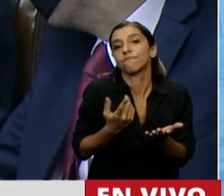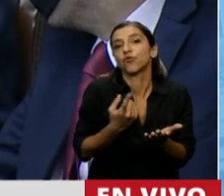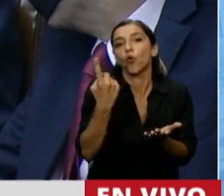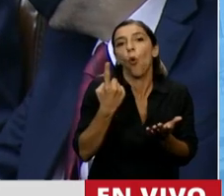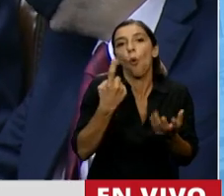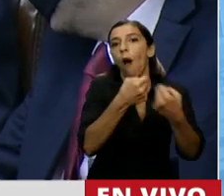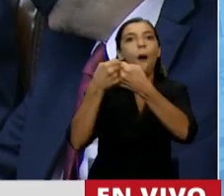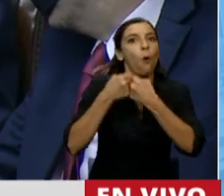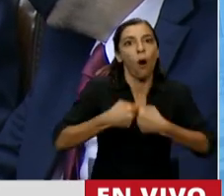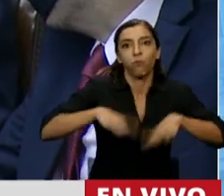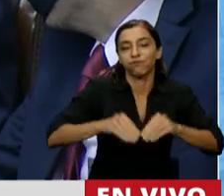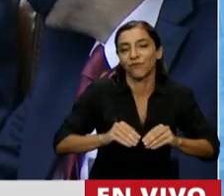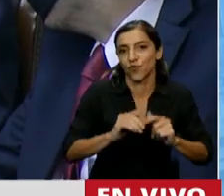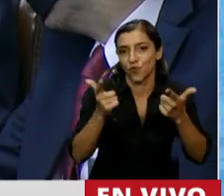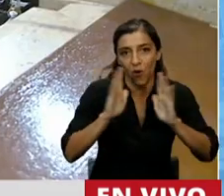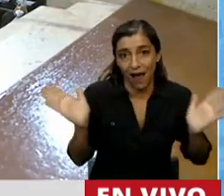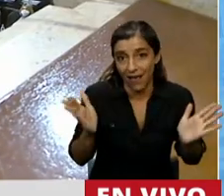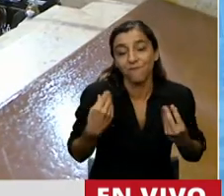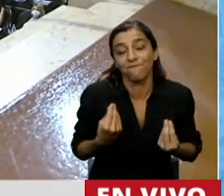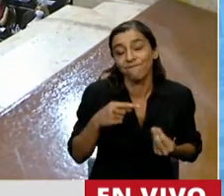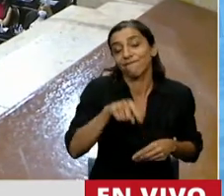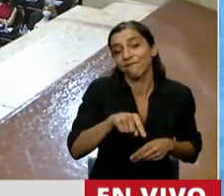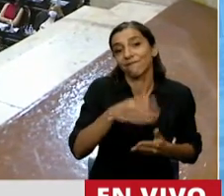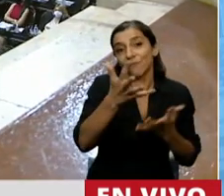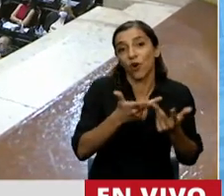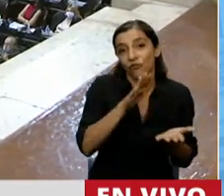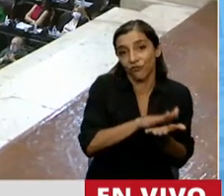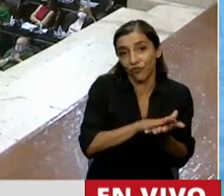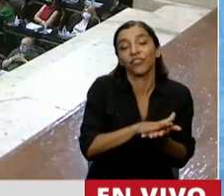la regulación del acceso a la interrupción del embarazo.